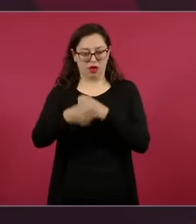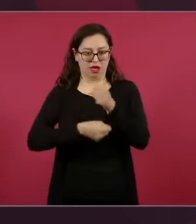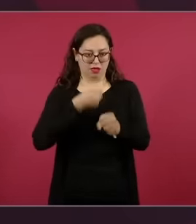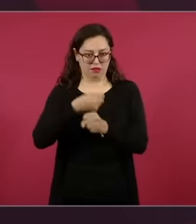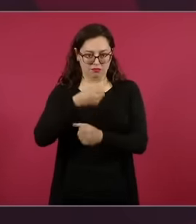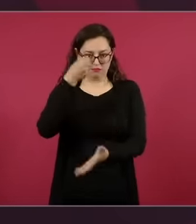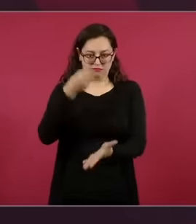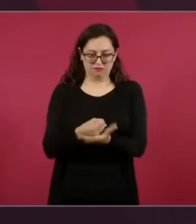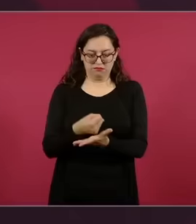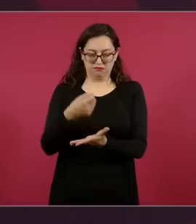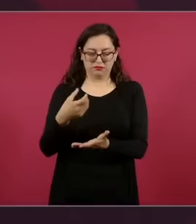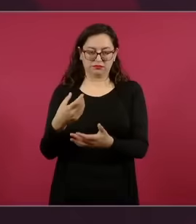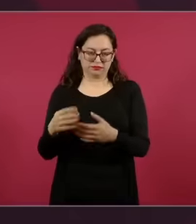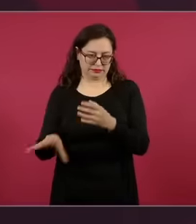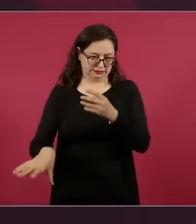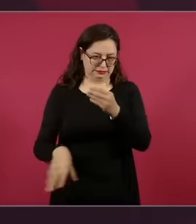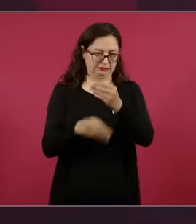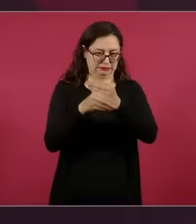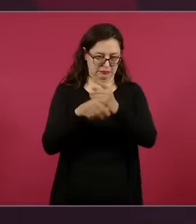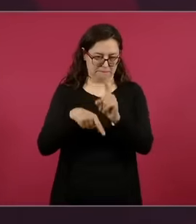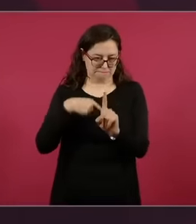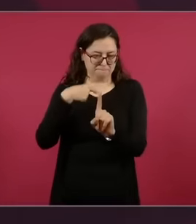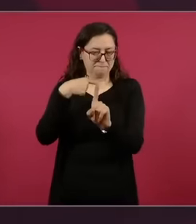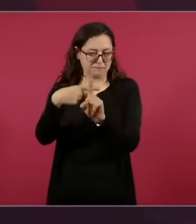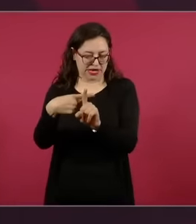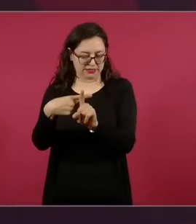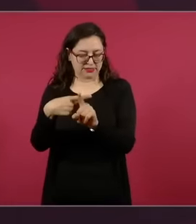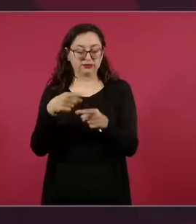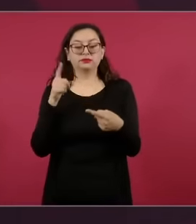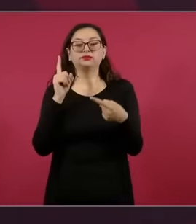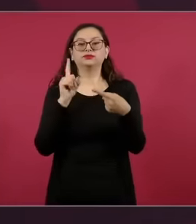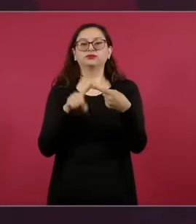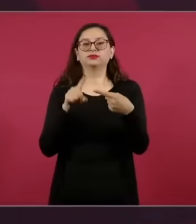Uno es todo aquello que tienen